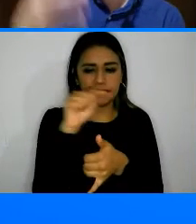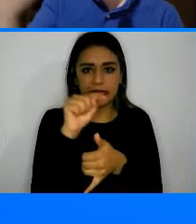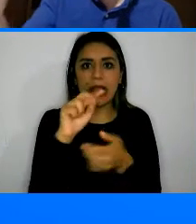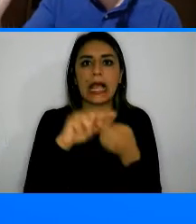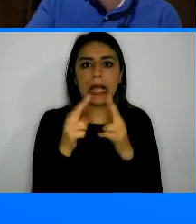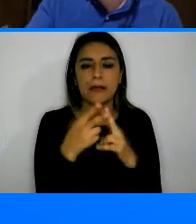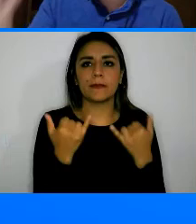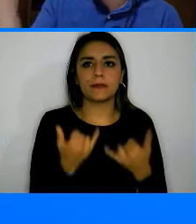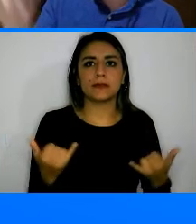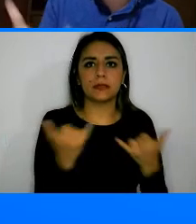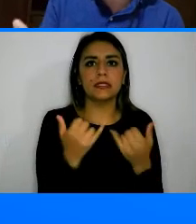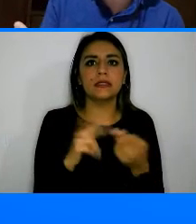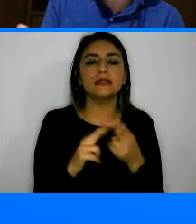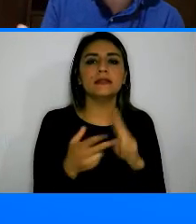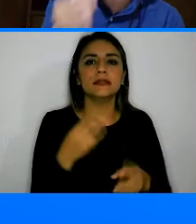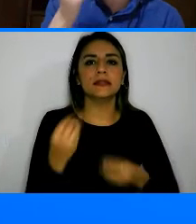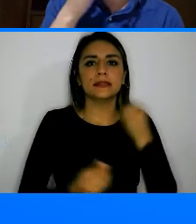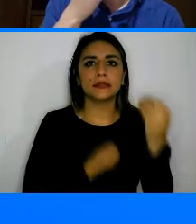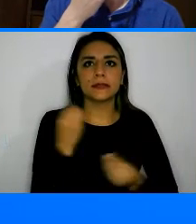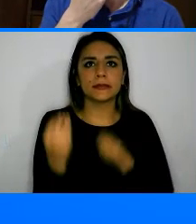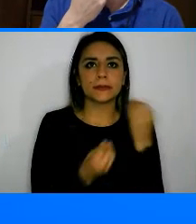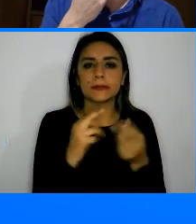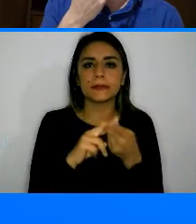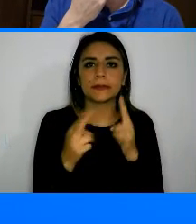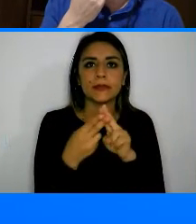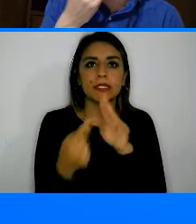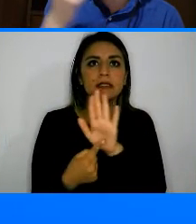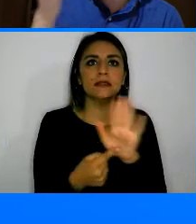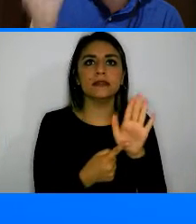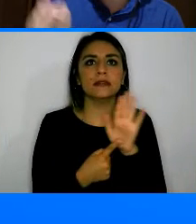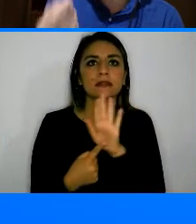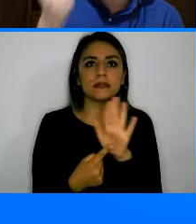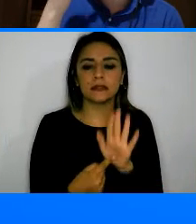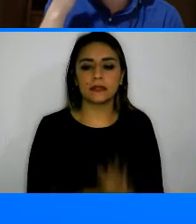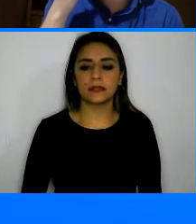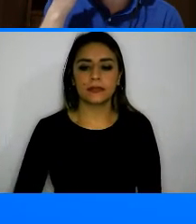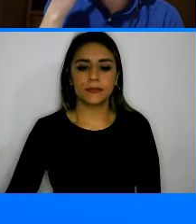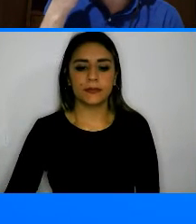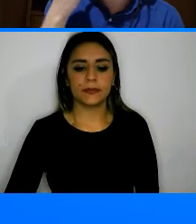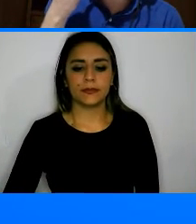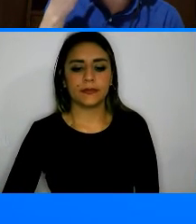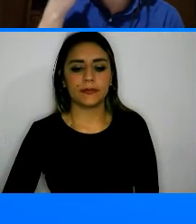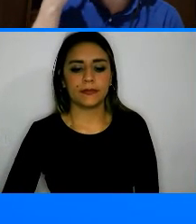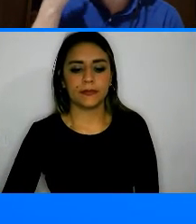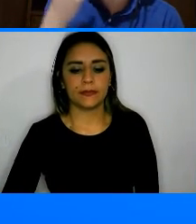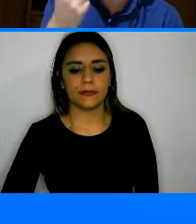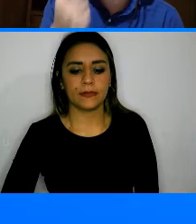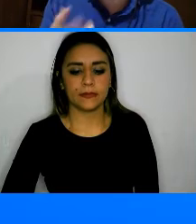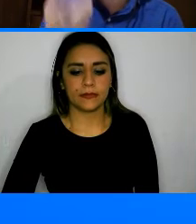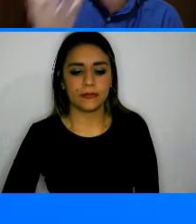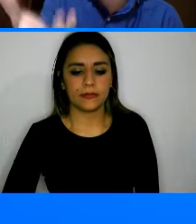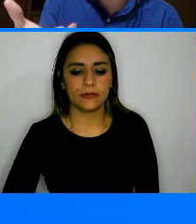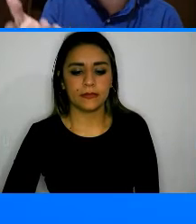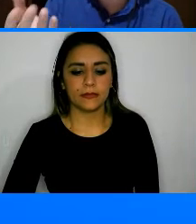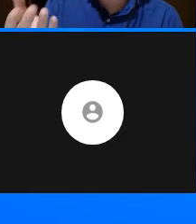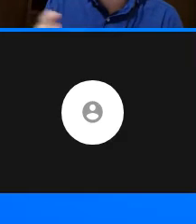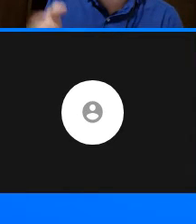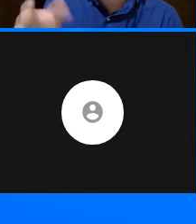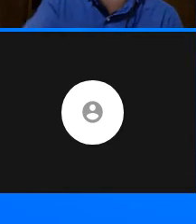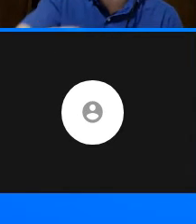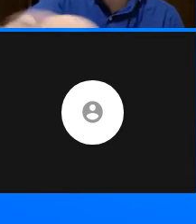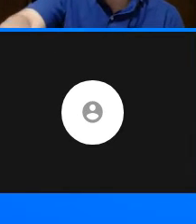vemos una representación humana muy realista, que le presta mucha atención al detalle, a las arrugas, al gesto de la